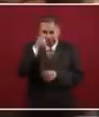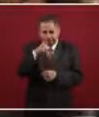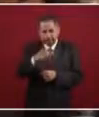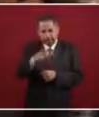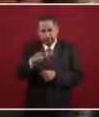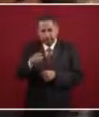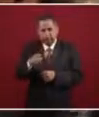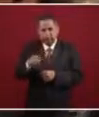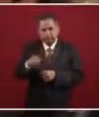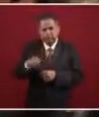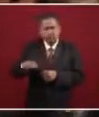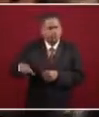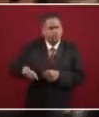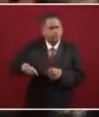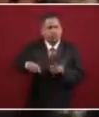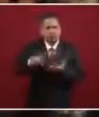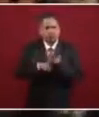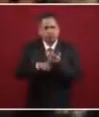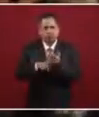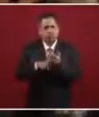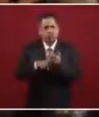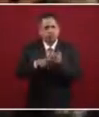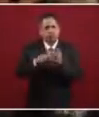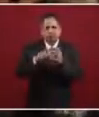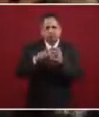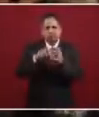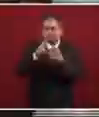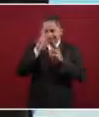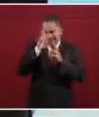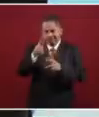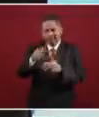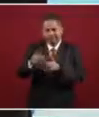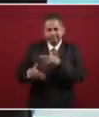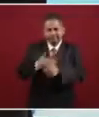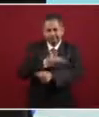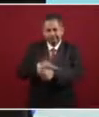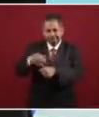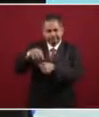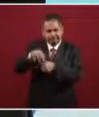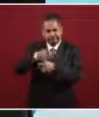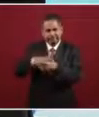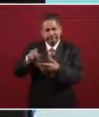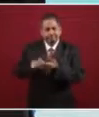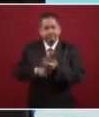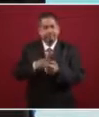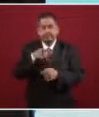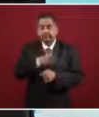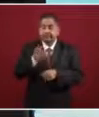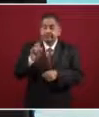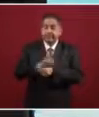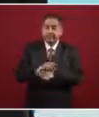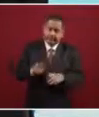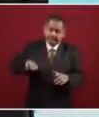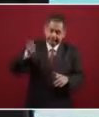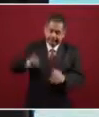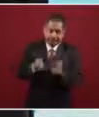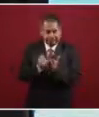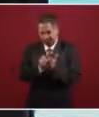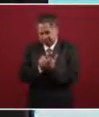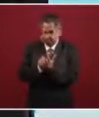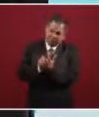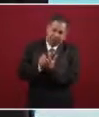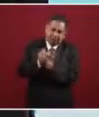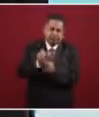su gobierno en términos de respeto a los procesos electorales. Ese día el tribunal resuelve de manera definitiva